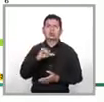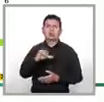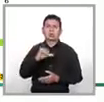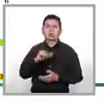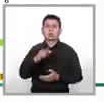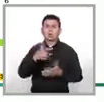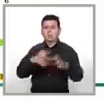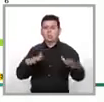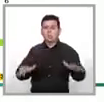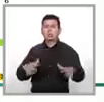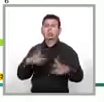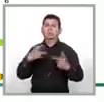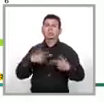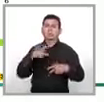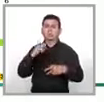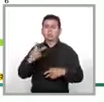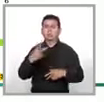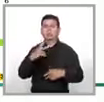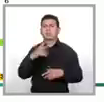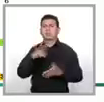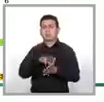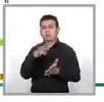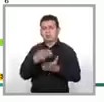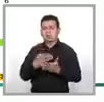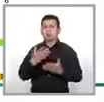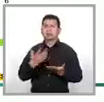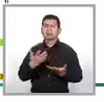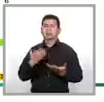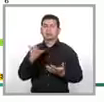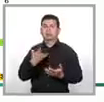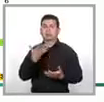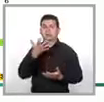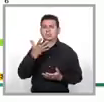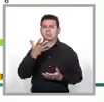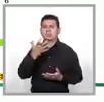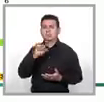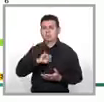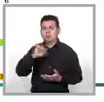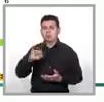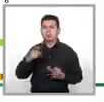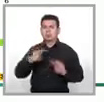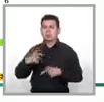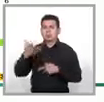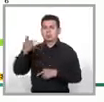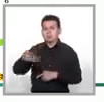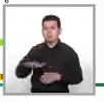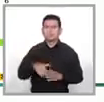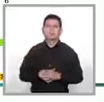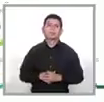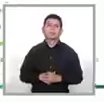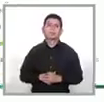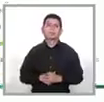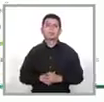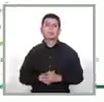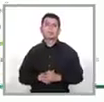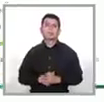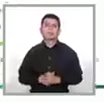en Costa, 22 en Mixteca y 10 en la Sierra. La distribución de